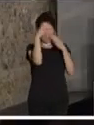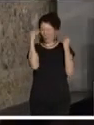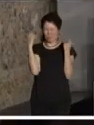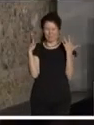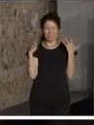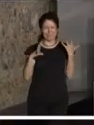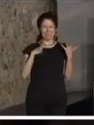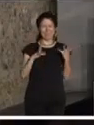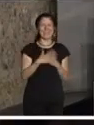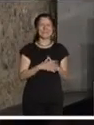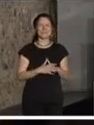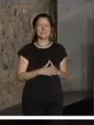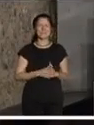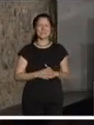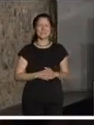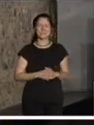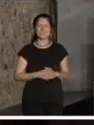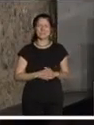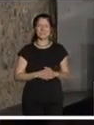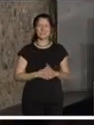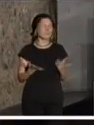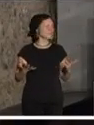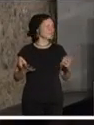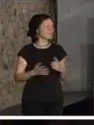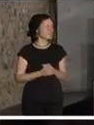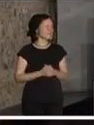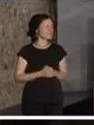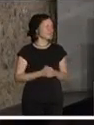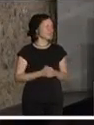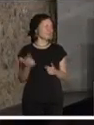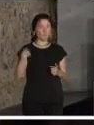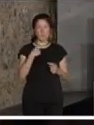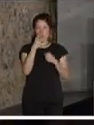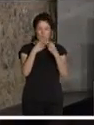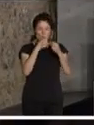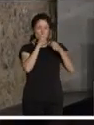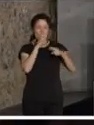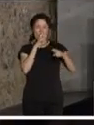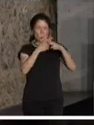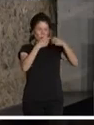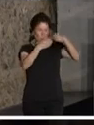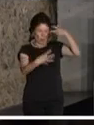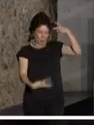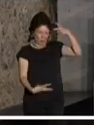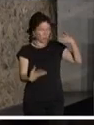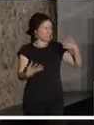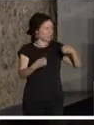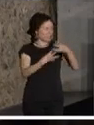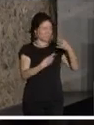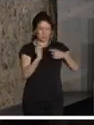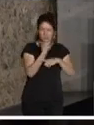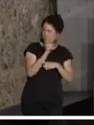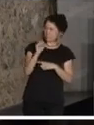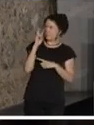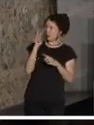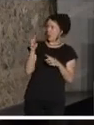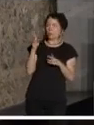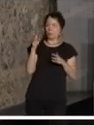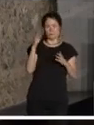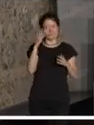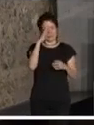olvida Es que esto es lo que tiene cuando empiezas a decir nombres Menos mal que me he girado y he